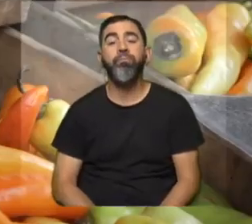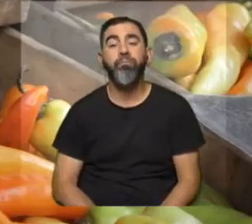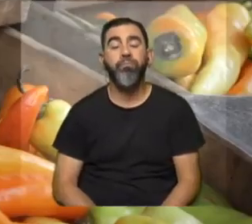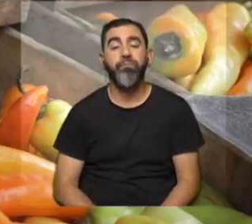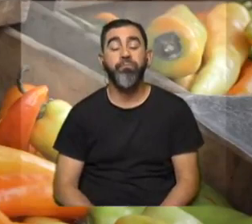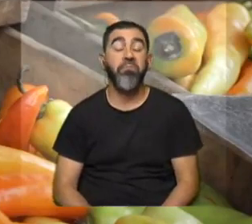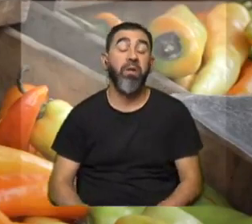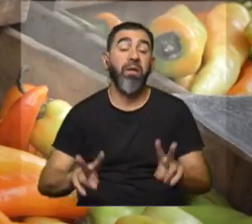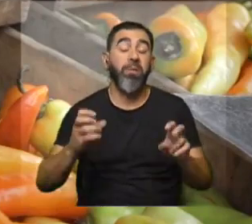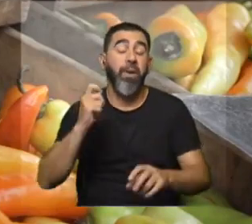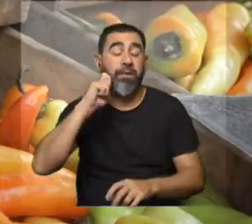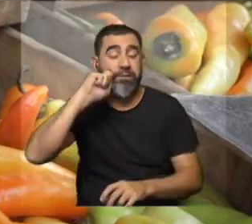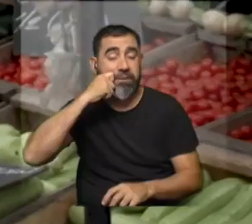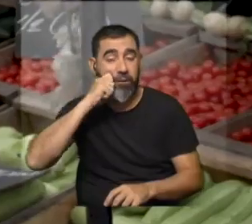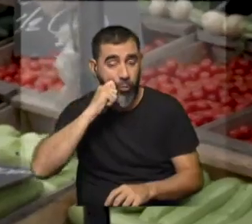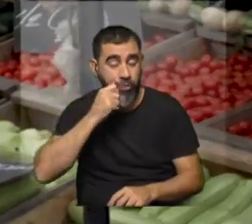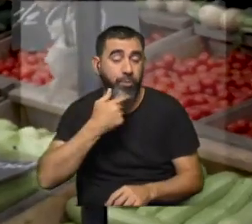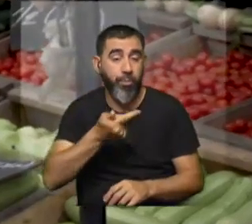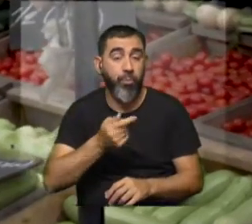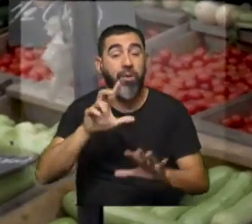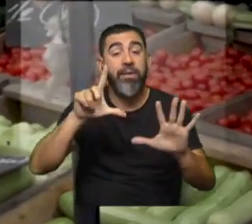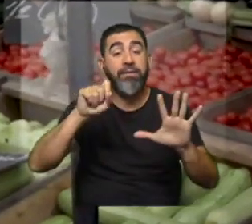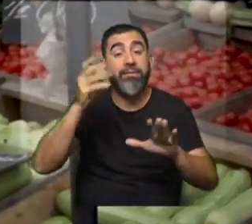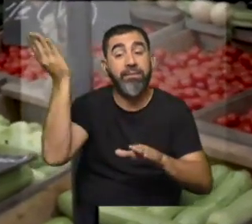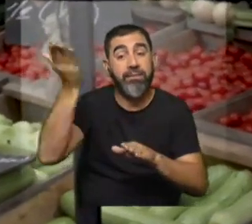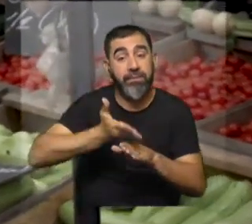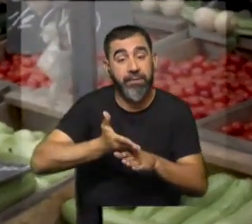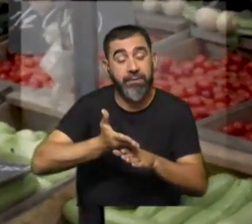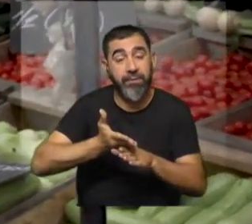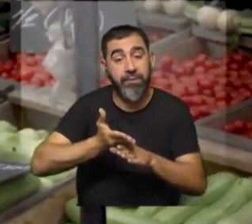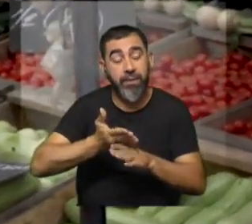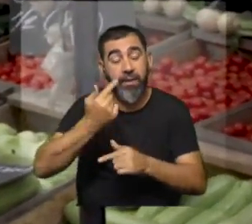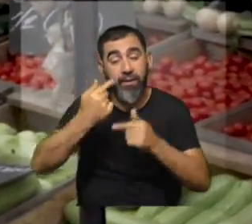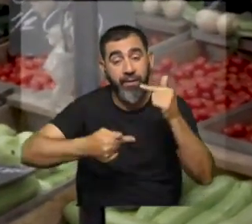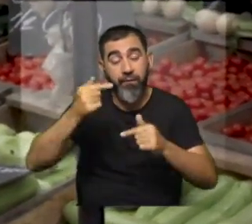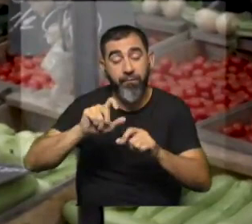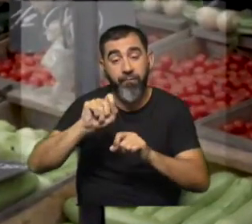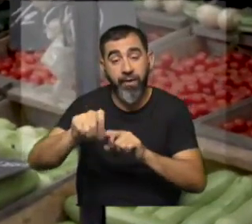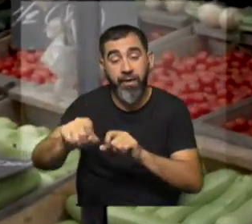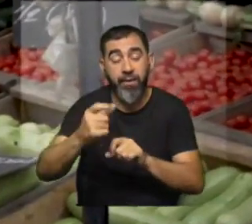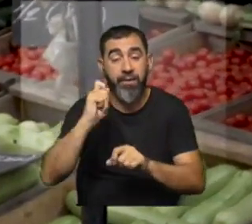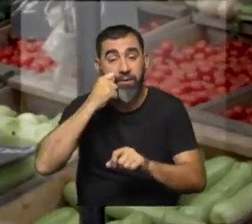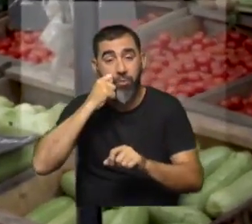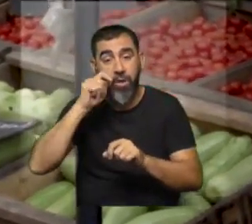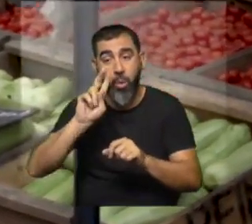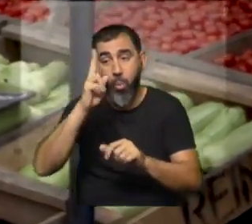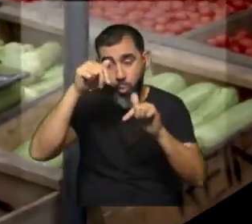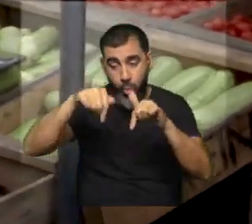Bueno, en el caso de la cebolla, tenemos que el 70% de las variedades que se plantan son variedades